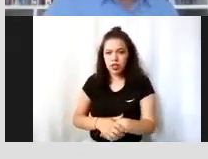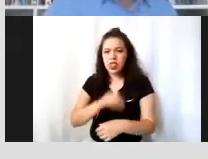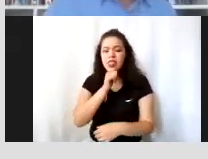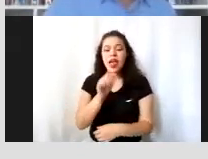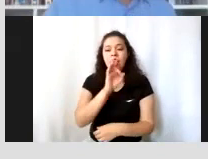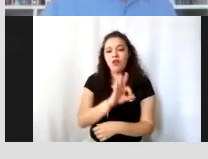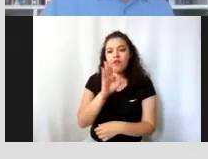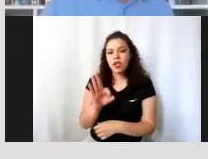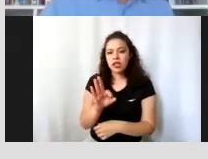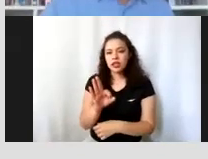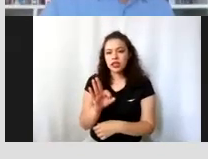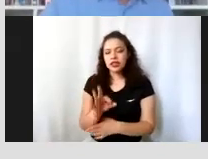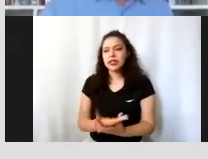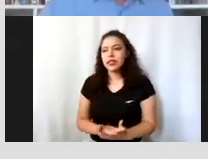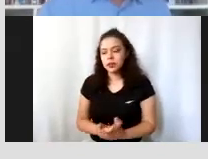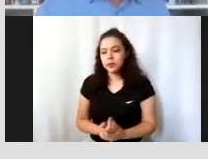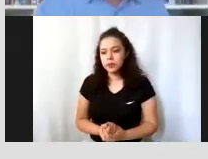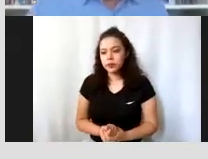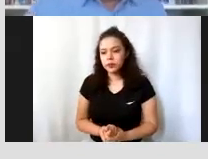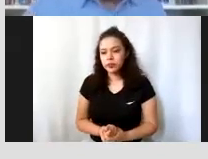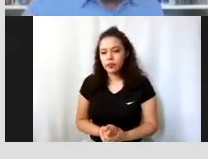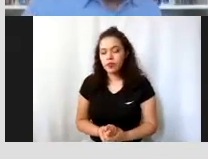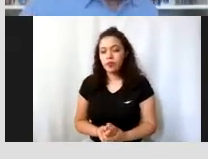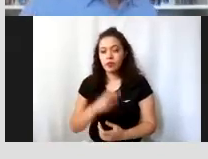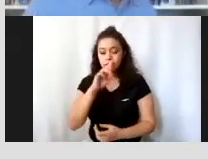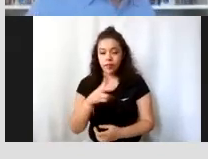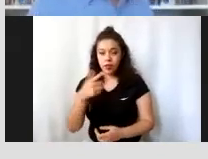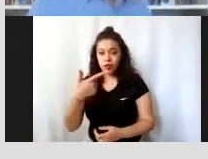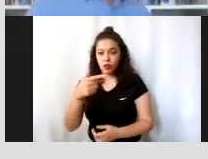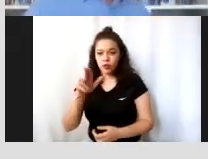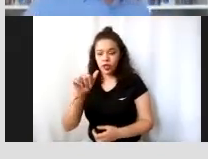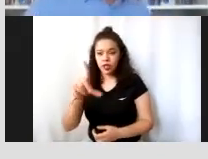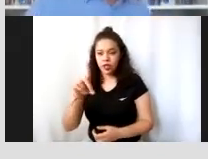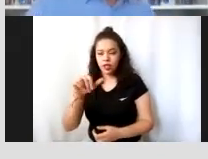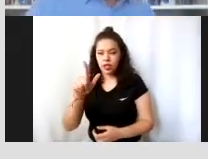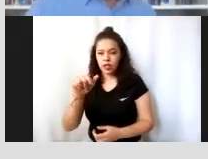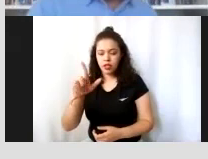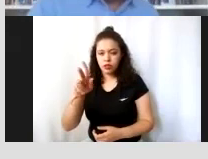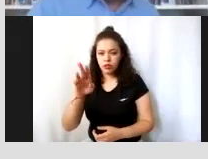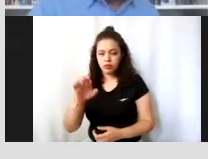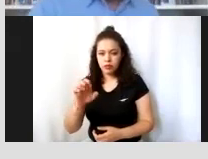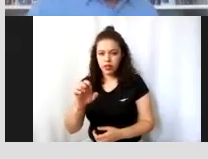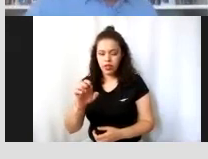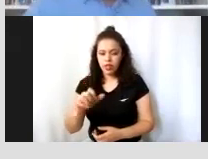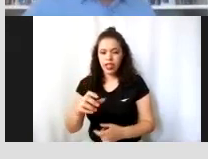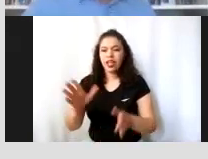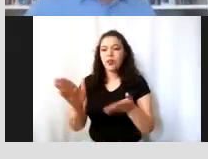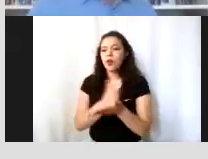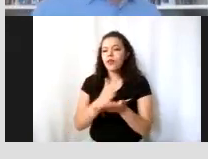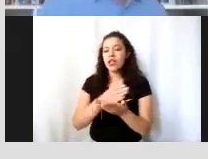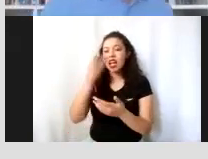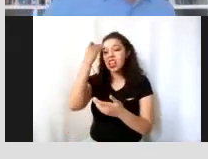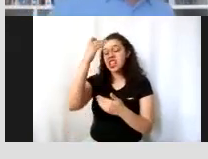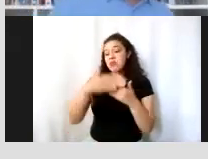puede? De preferencia, Guadalupe, hay que evitar las indefiniciones. Si